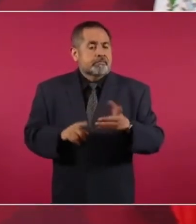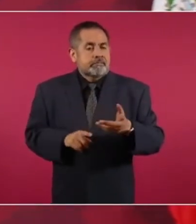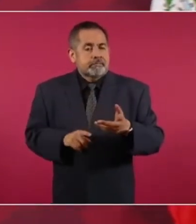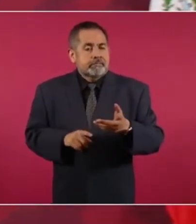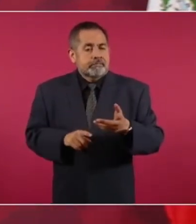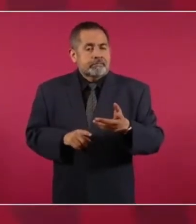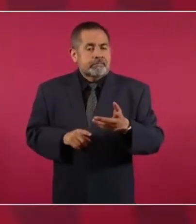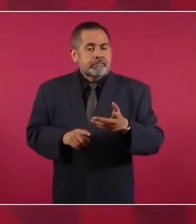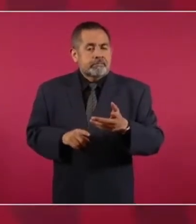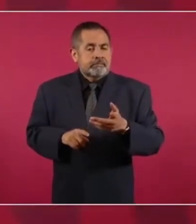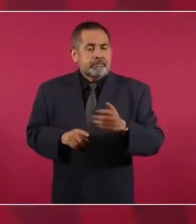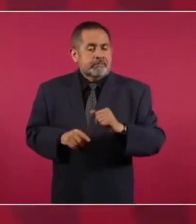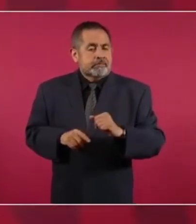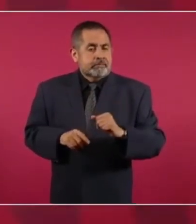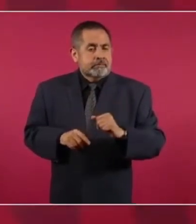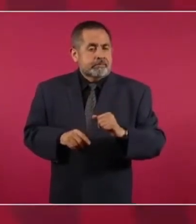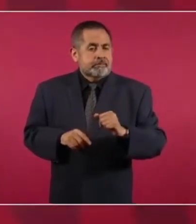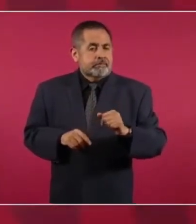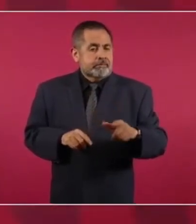en lo de